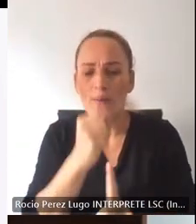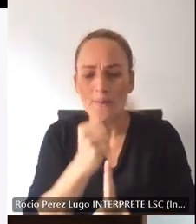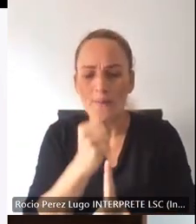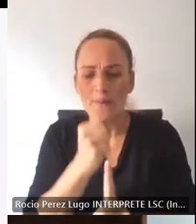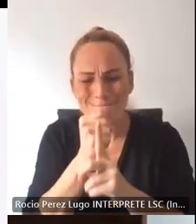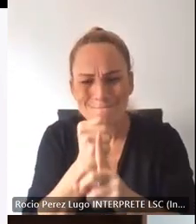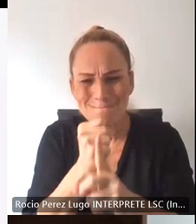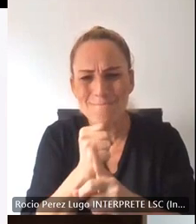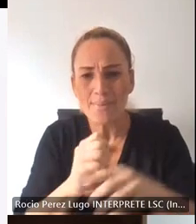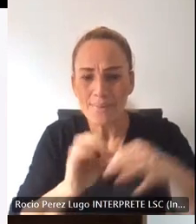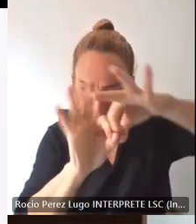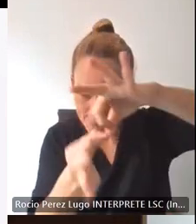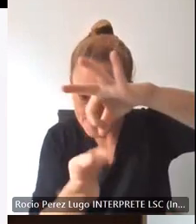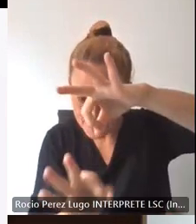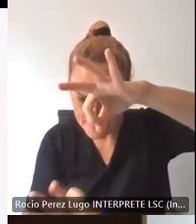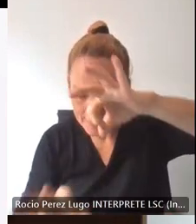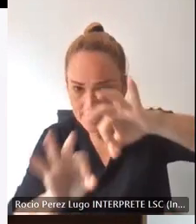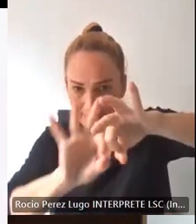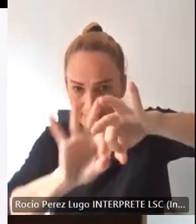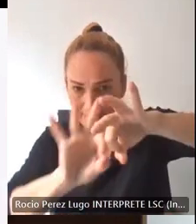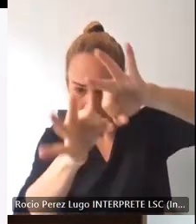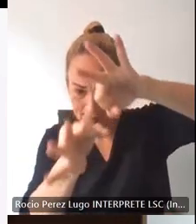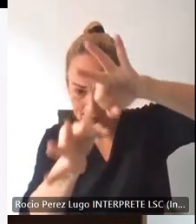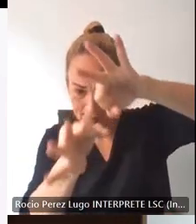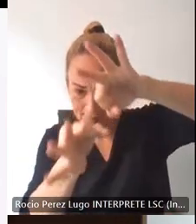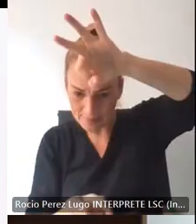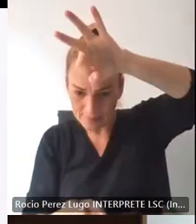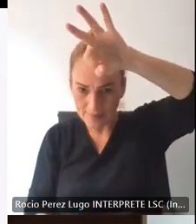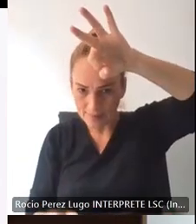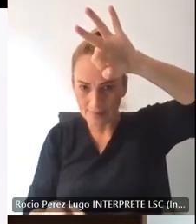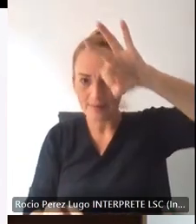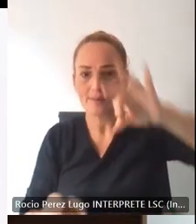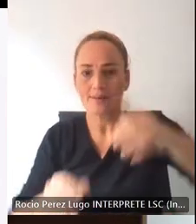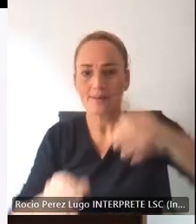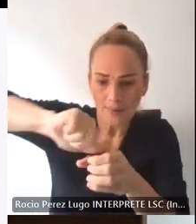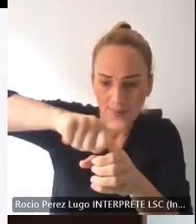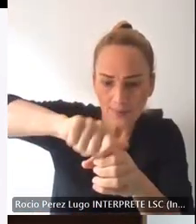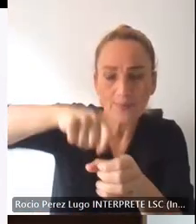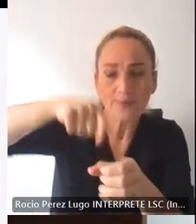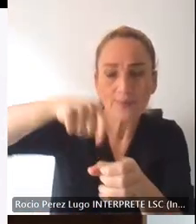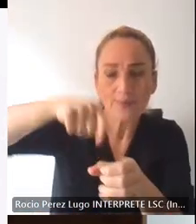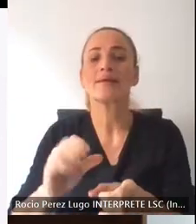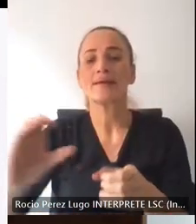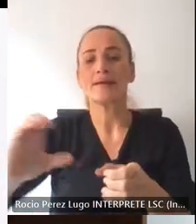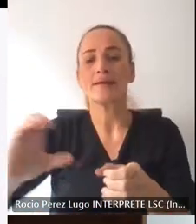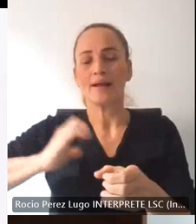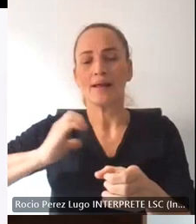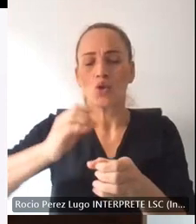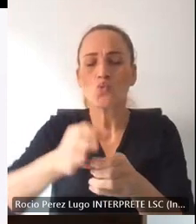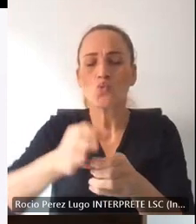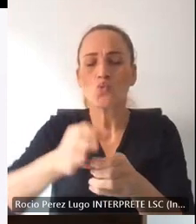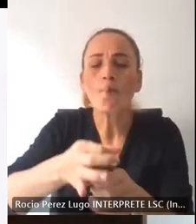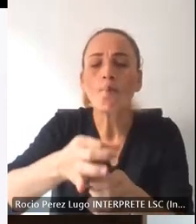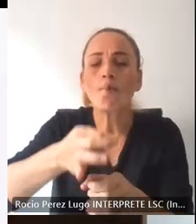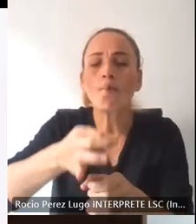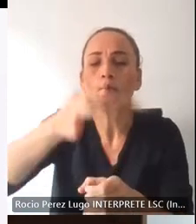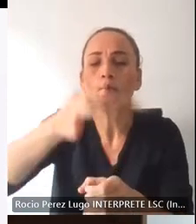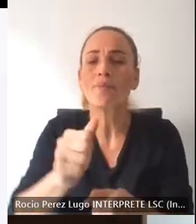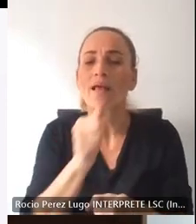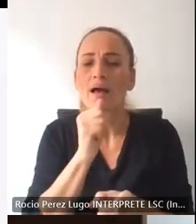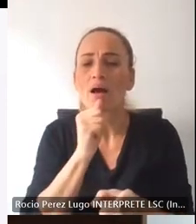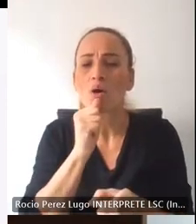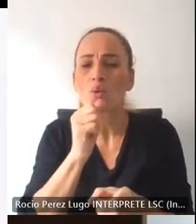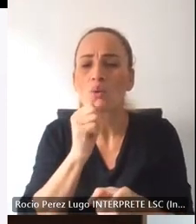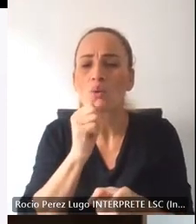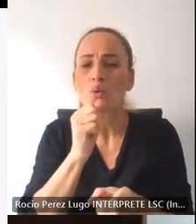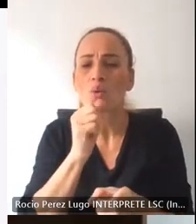sea, la manguera, vemos acá, es una manguera larga, pero la boquilla tiene una característica y es que tiene una reducción. El agua que tiene que salir con